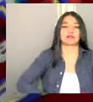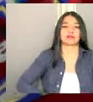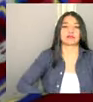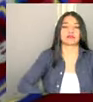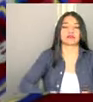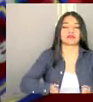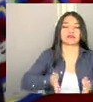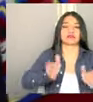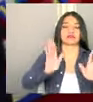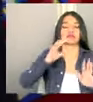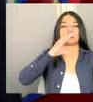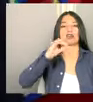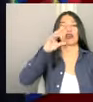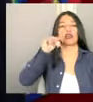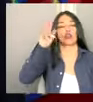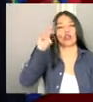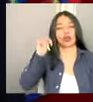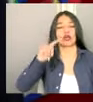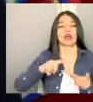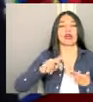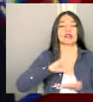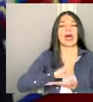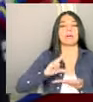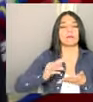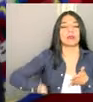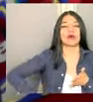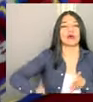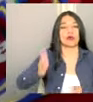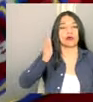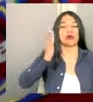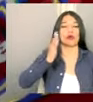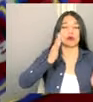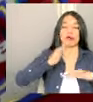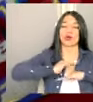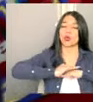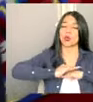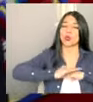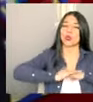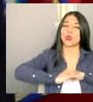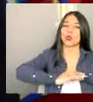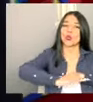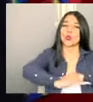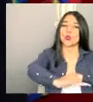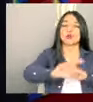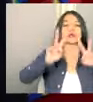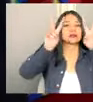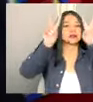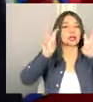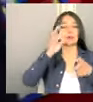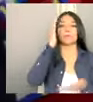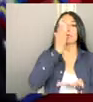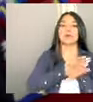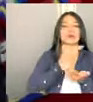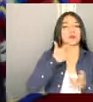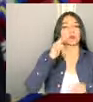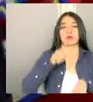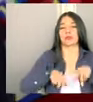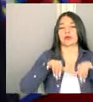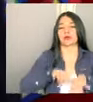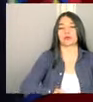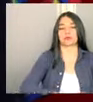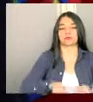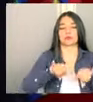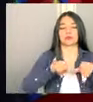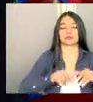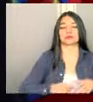Colón, la Napo, la Morán Valverde, que van a ser en hormigón, y esos temas no podemos parar.